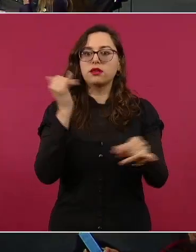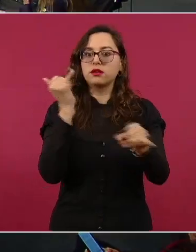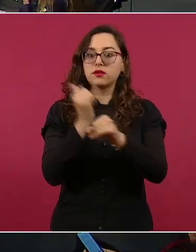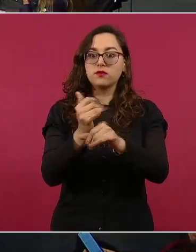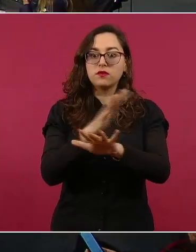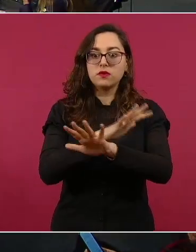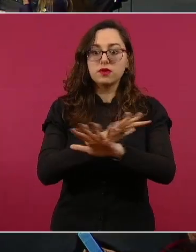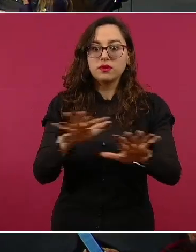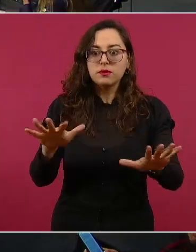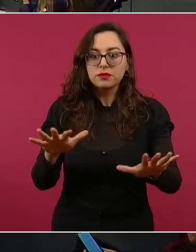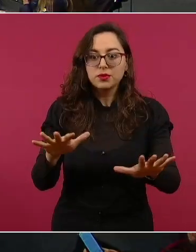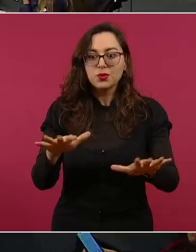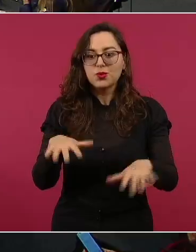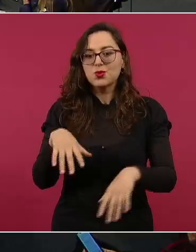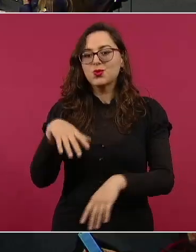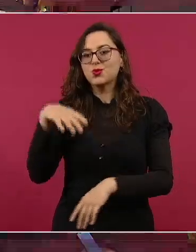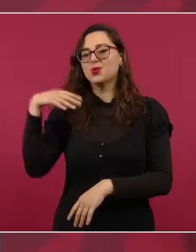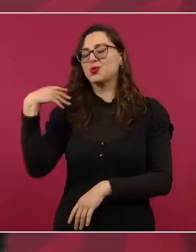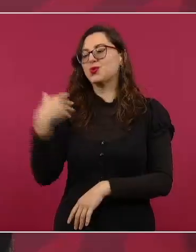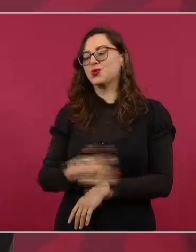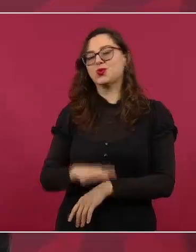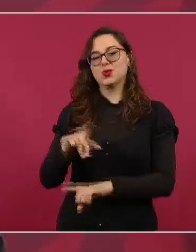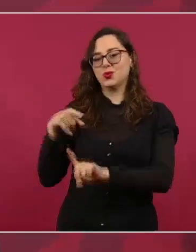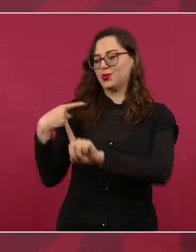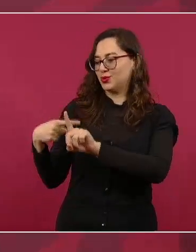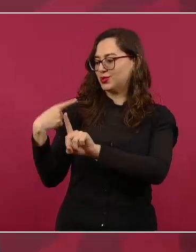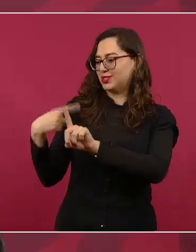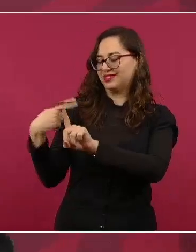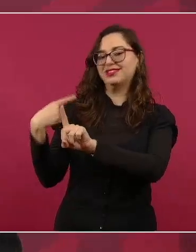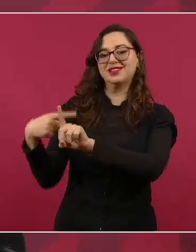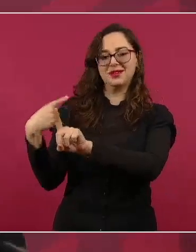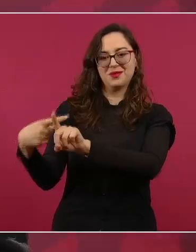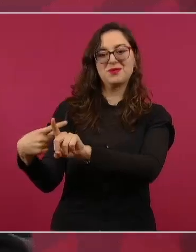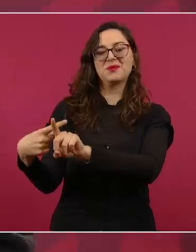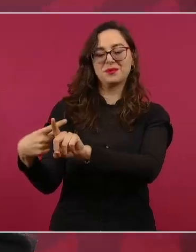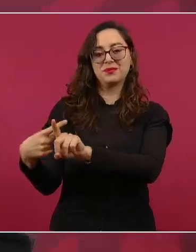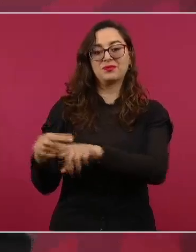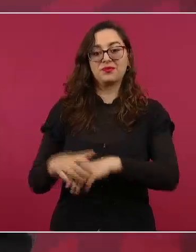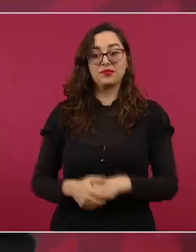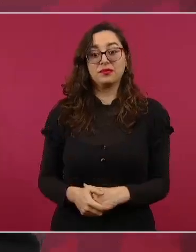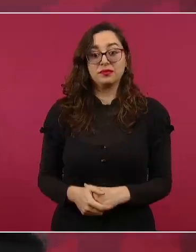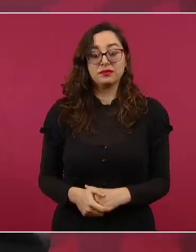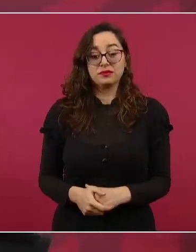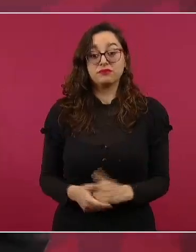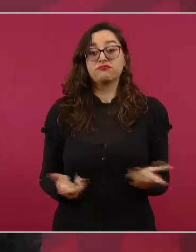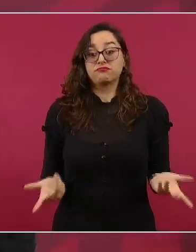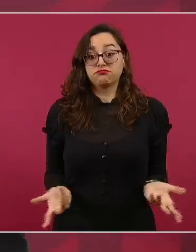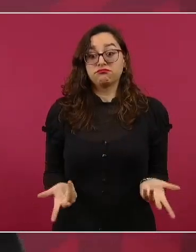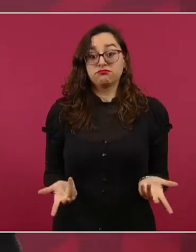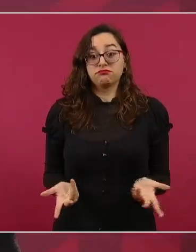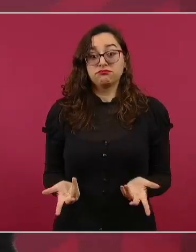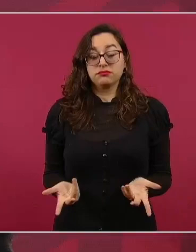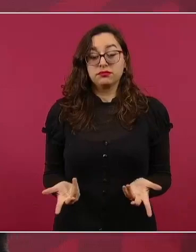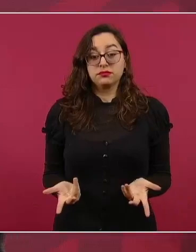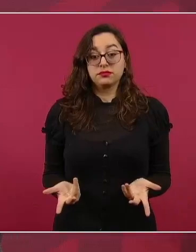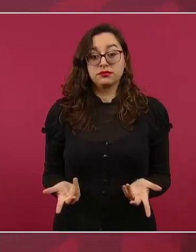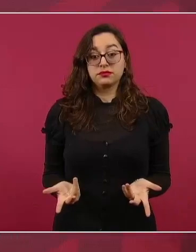Eso es un aporte y muchas cosas. Bueno, la vacuna,